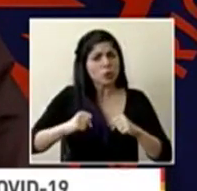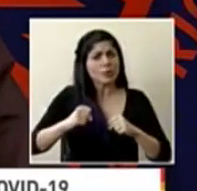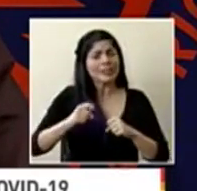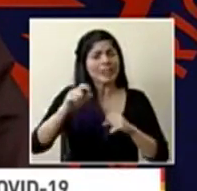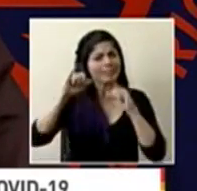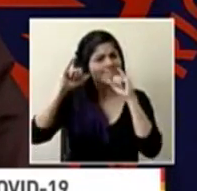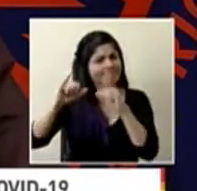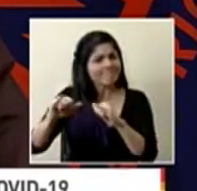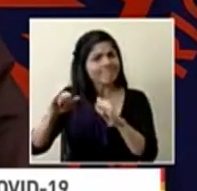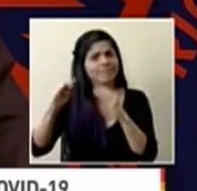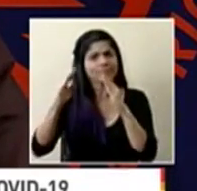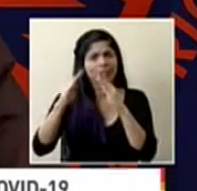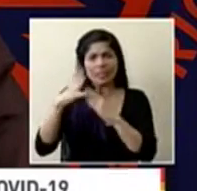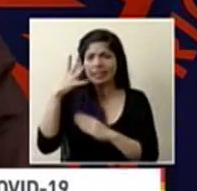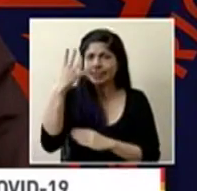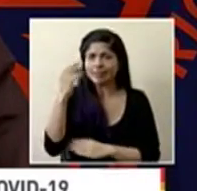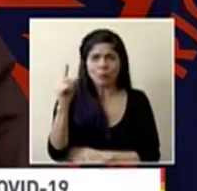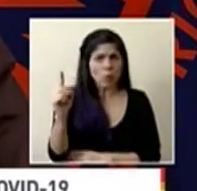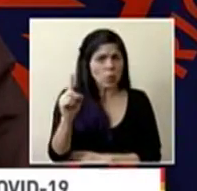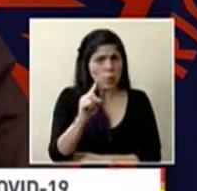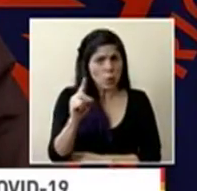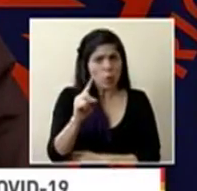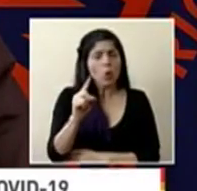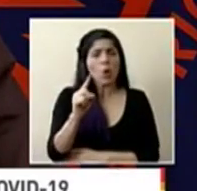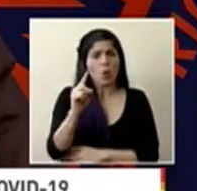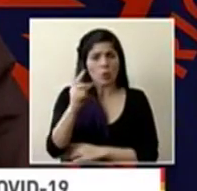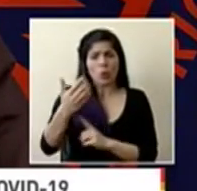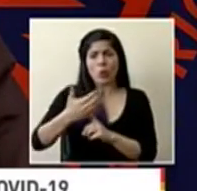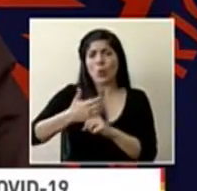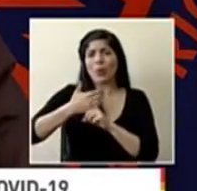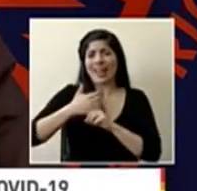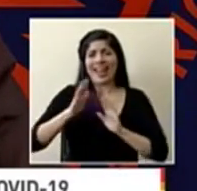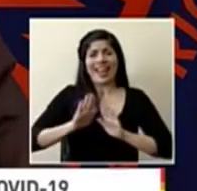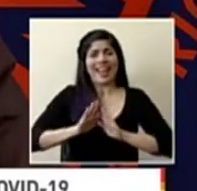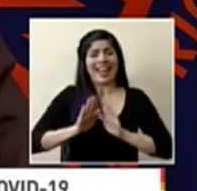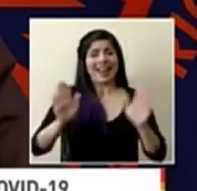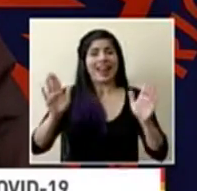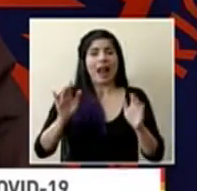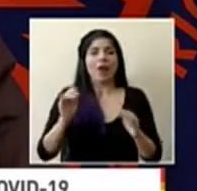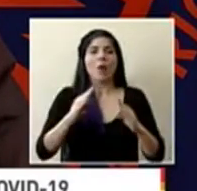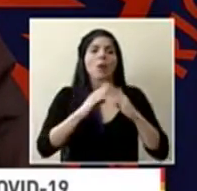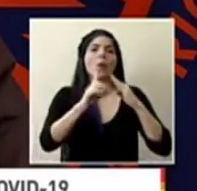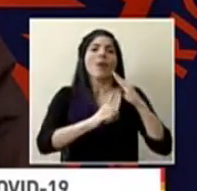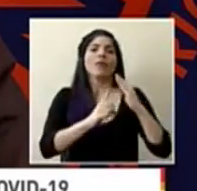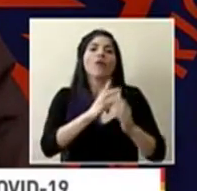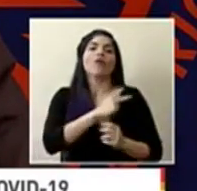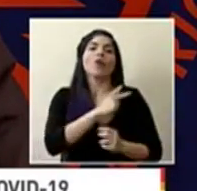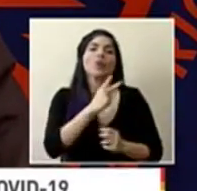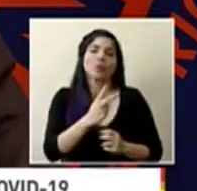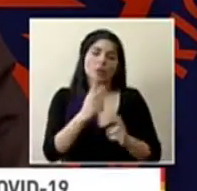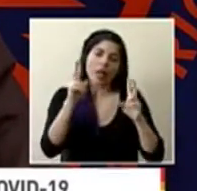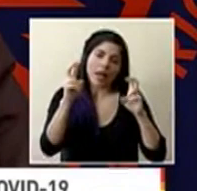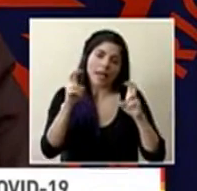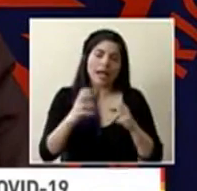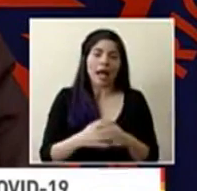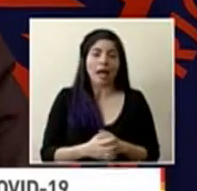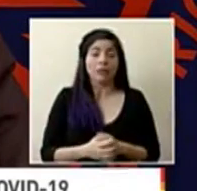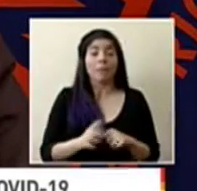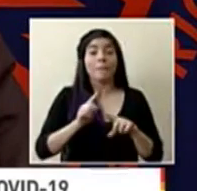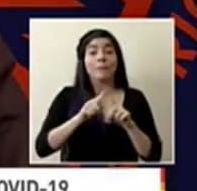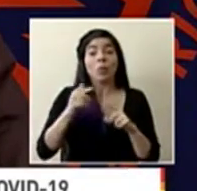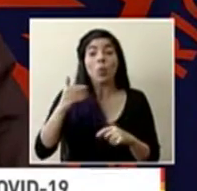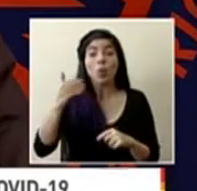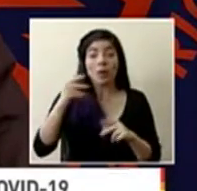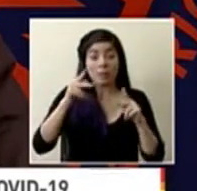de sus casas, que se mantenga en esta cuarentena generalizada voluntaria, si se puede decir así. Pero en el